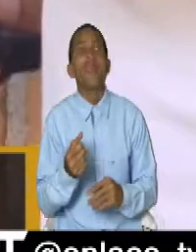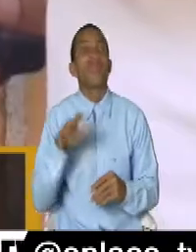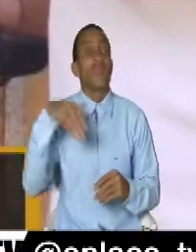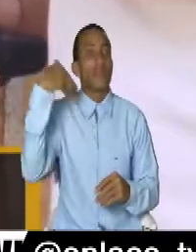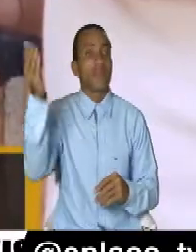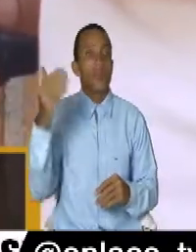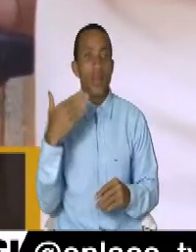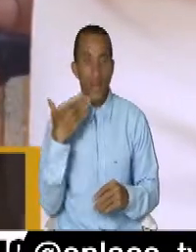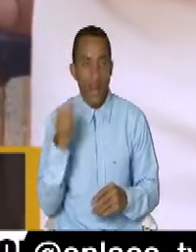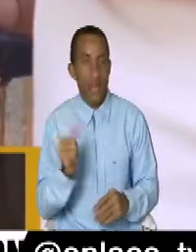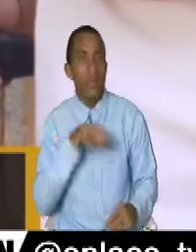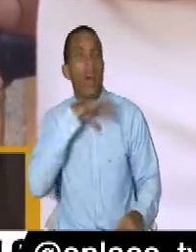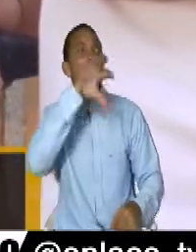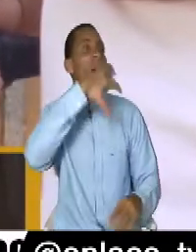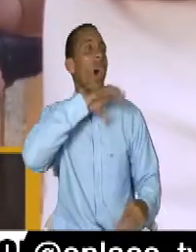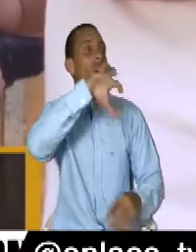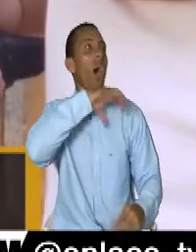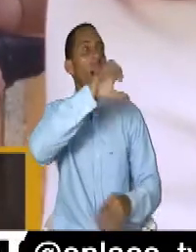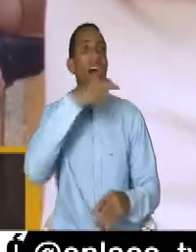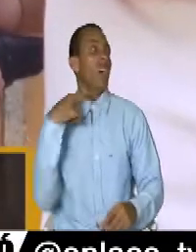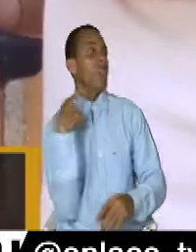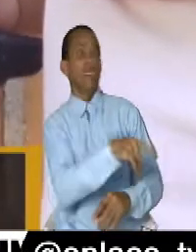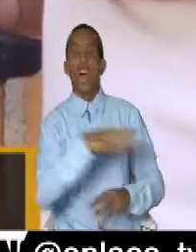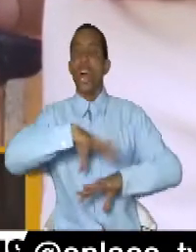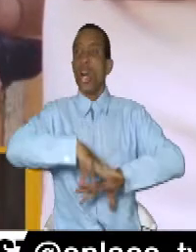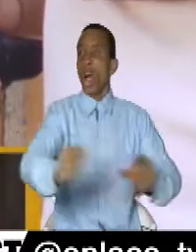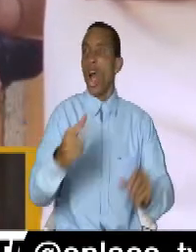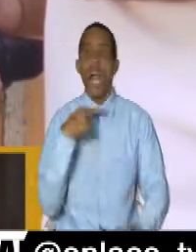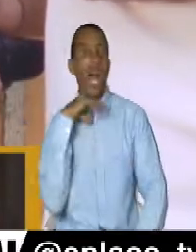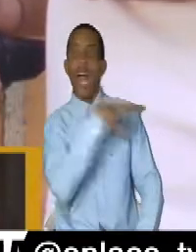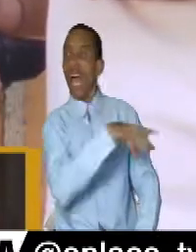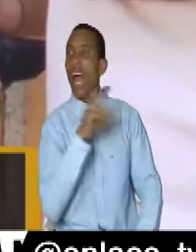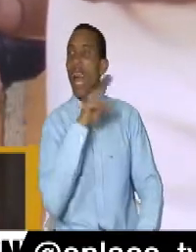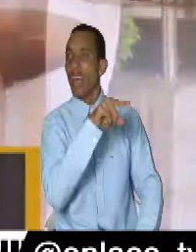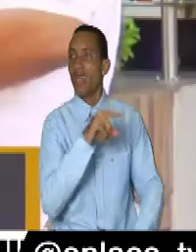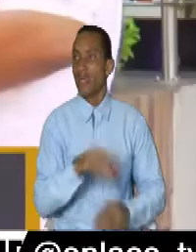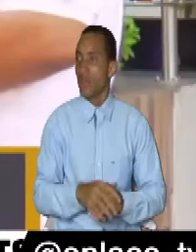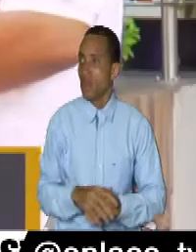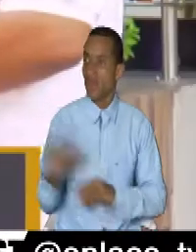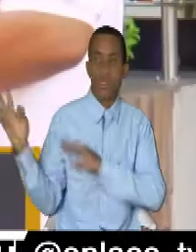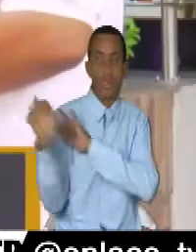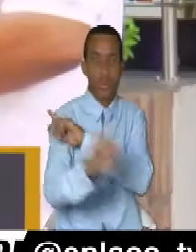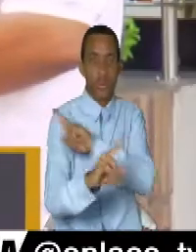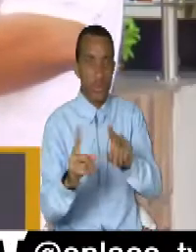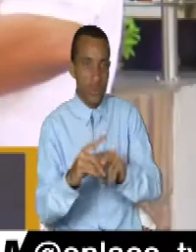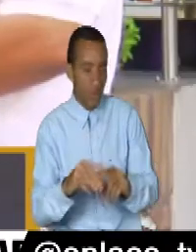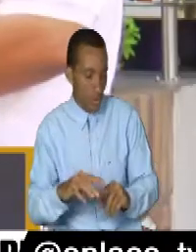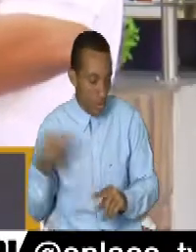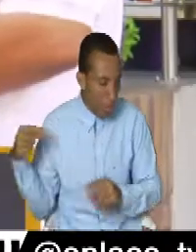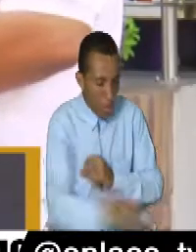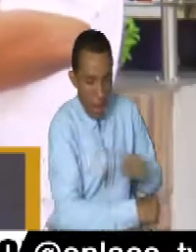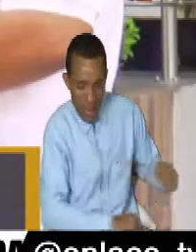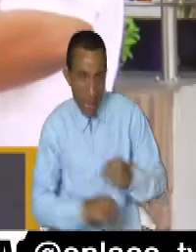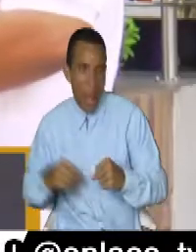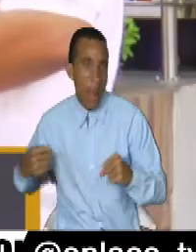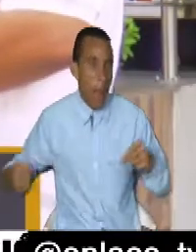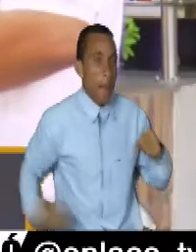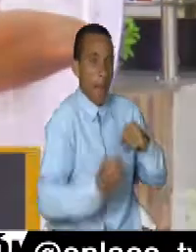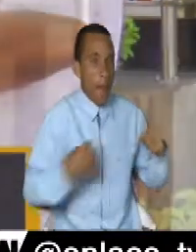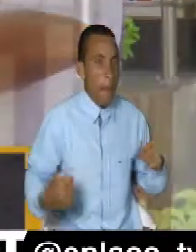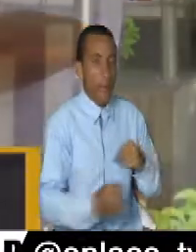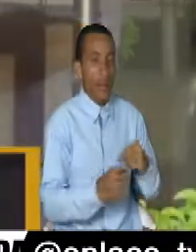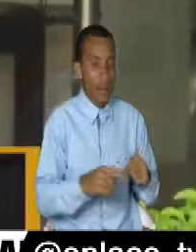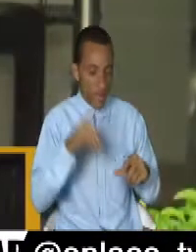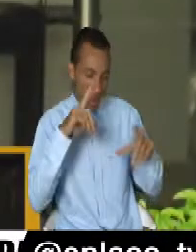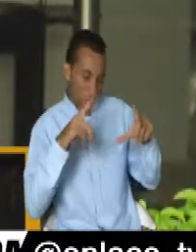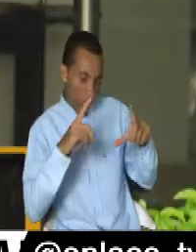yo le había robado el celular. Y yo no le cogí ningún celular. Yo llegué y me estaban pegando ahí en el piso. Y la gente se acercaba a tomarme fotos